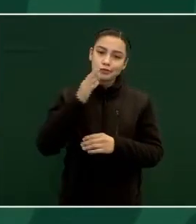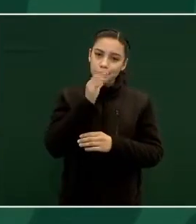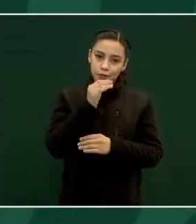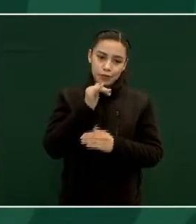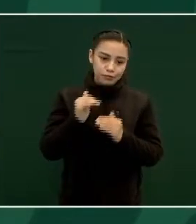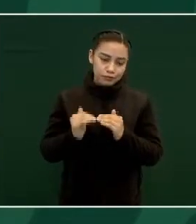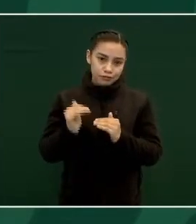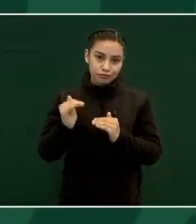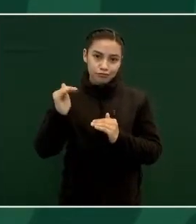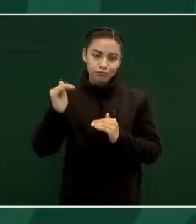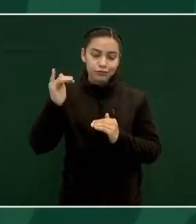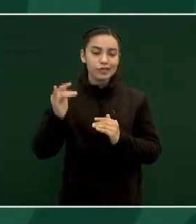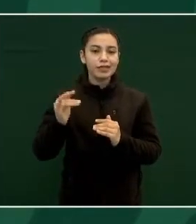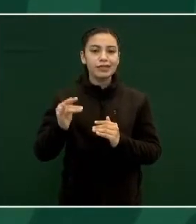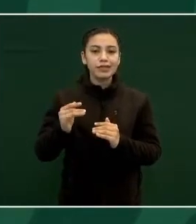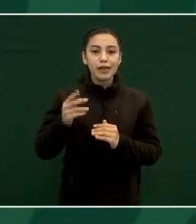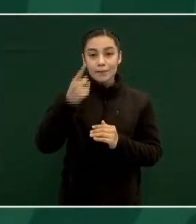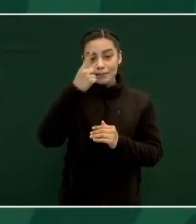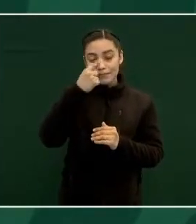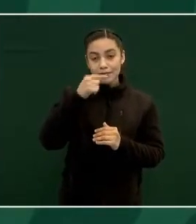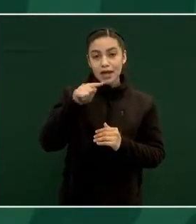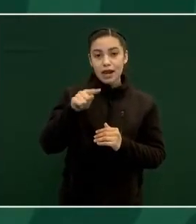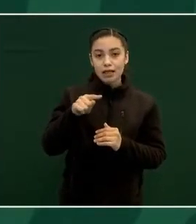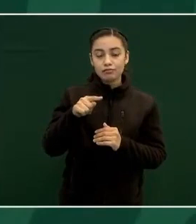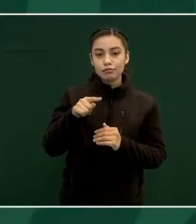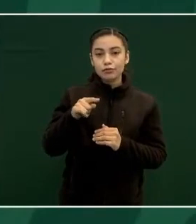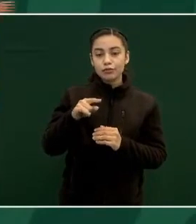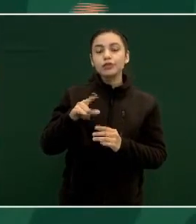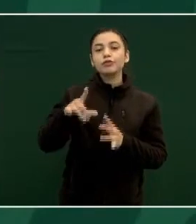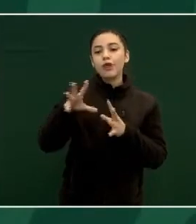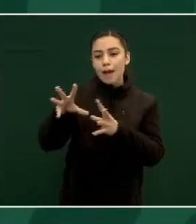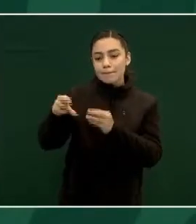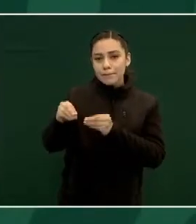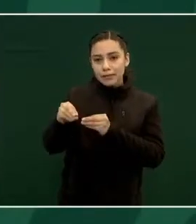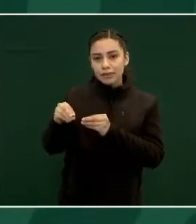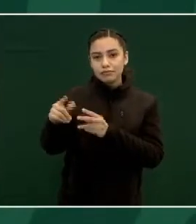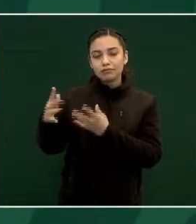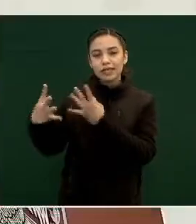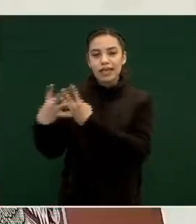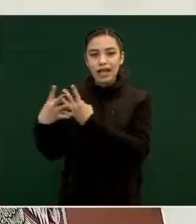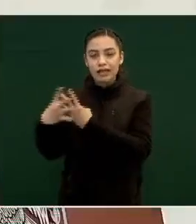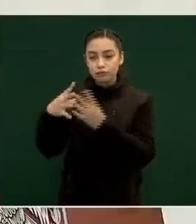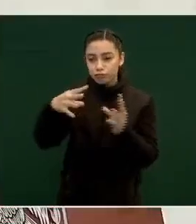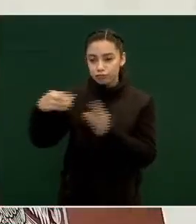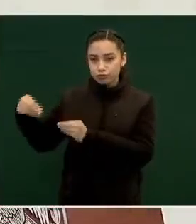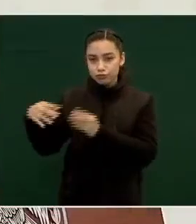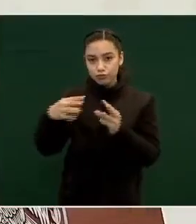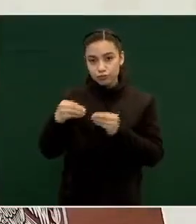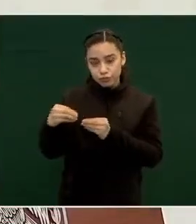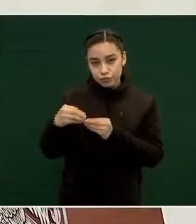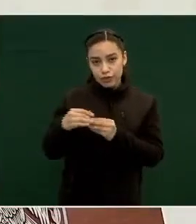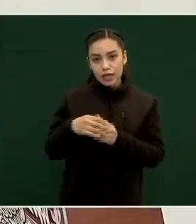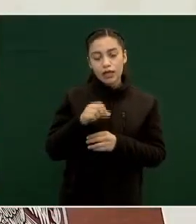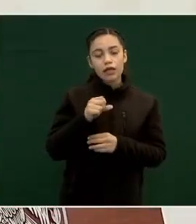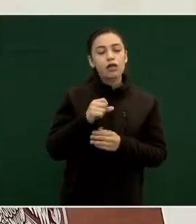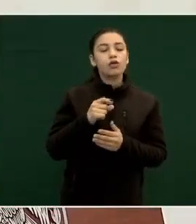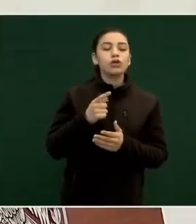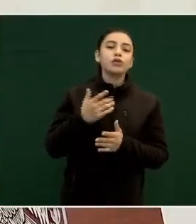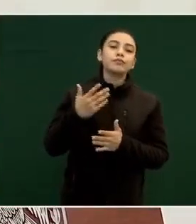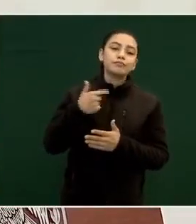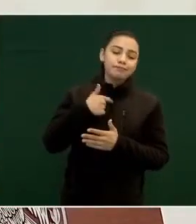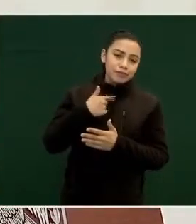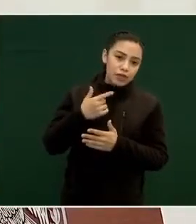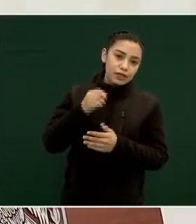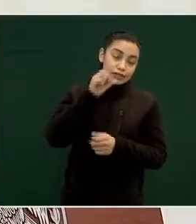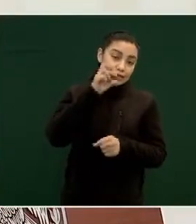la ejecución de órdenes de aprehensión. Tengo el ofrecimiento de la Secretaria de Seguridad y